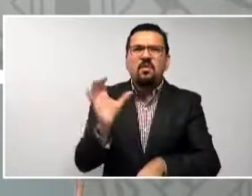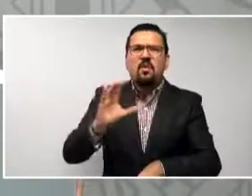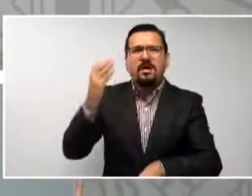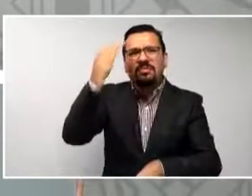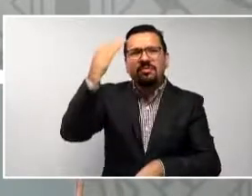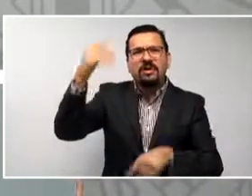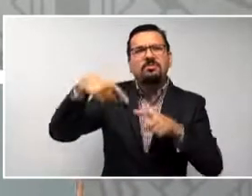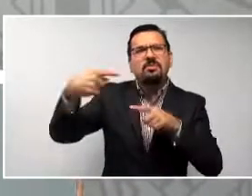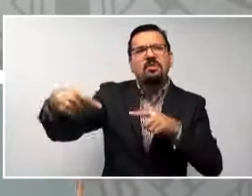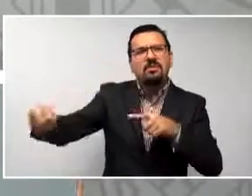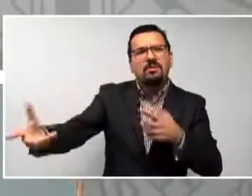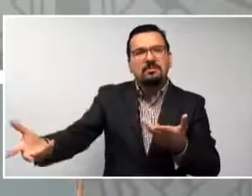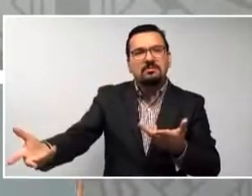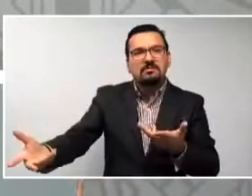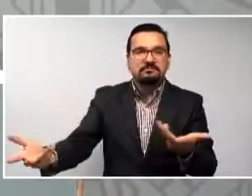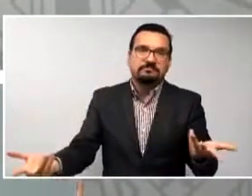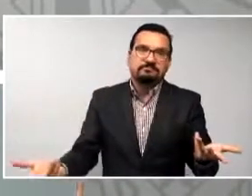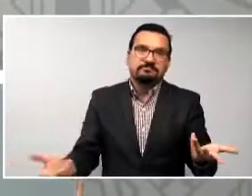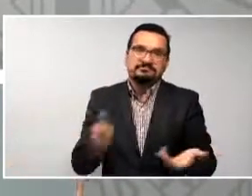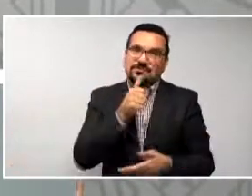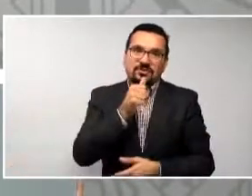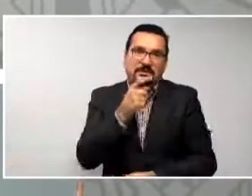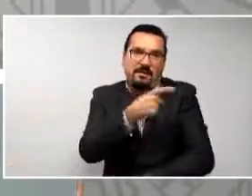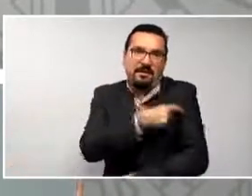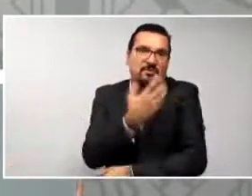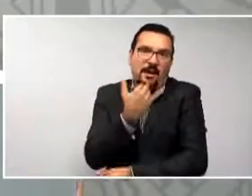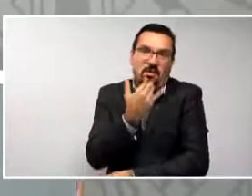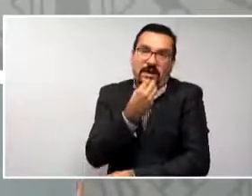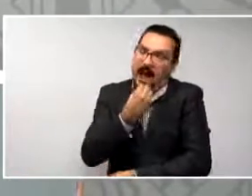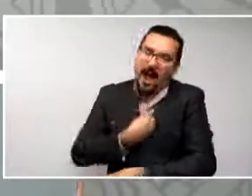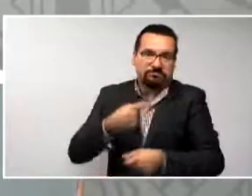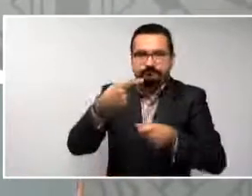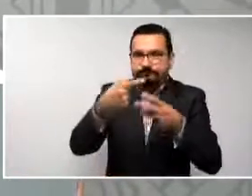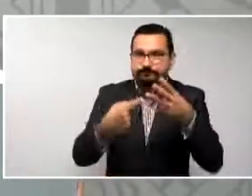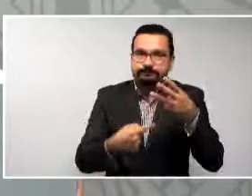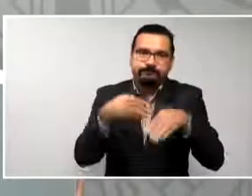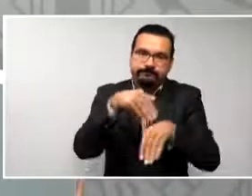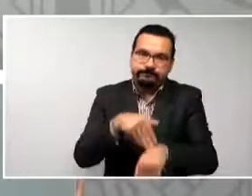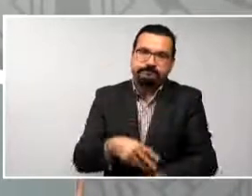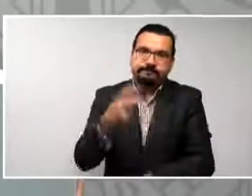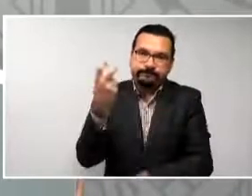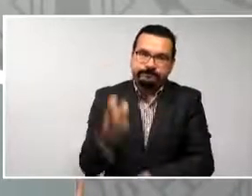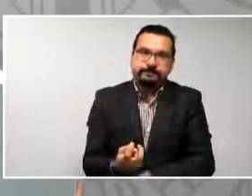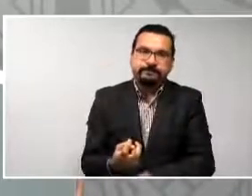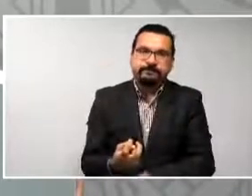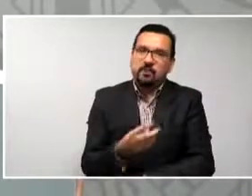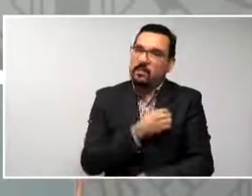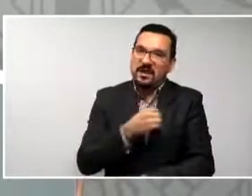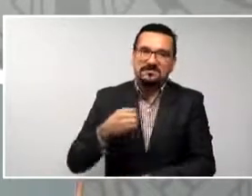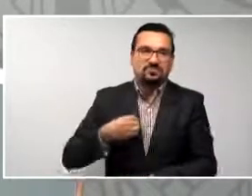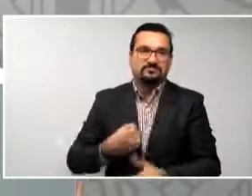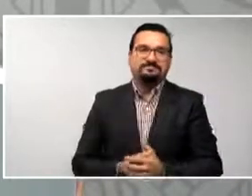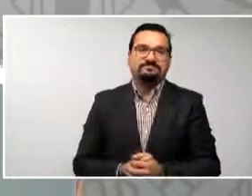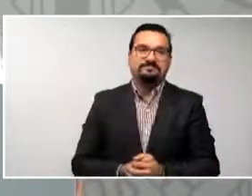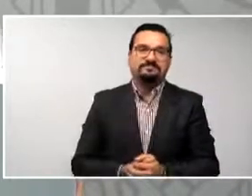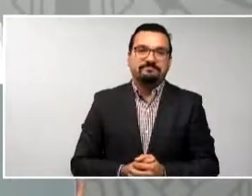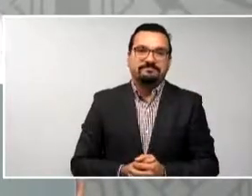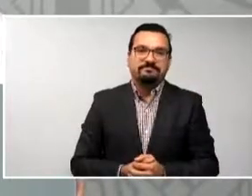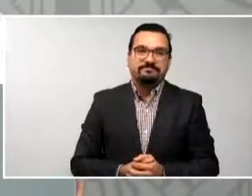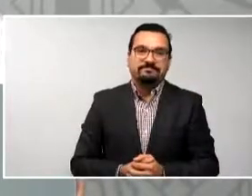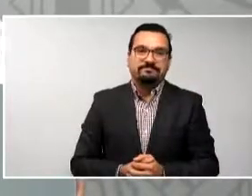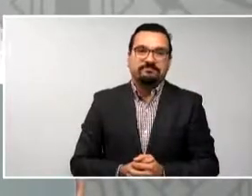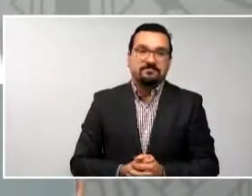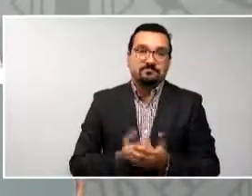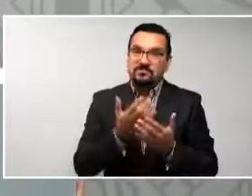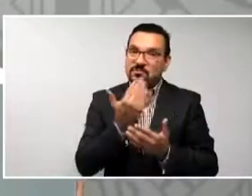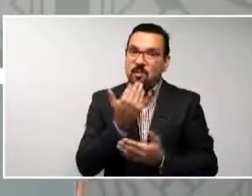mientras no haya vacuna vamos asumiendo a todos como obligatorias mientras